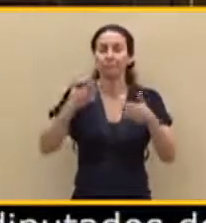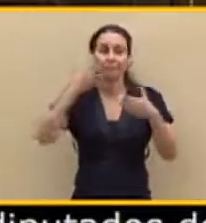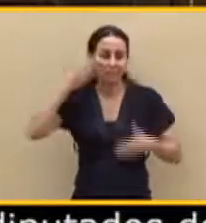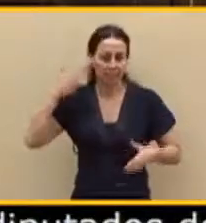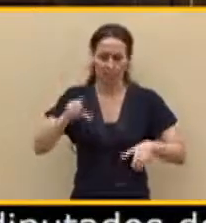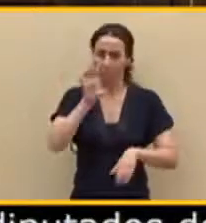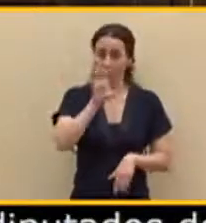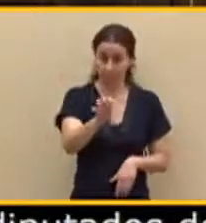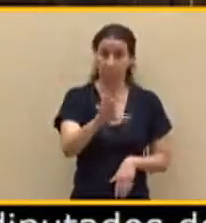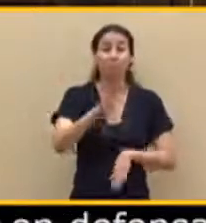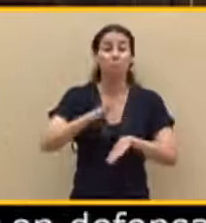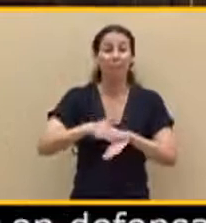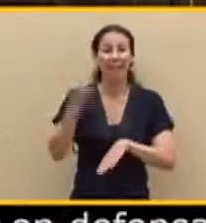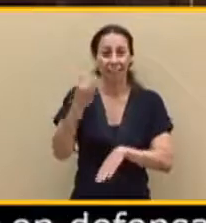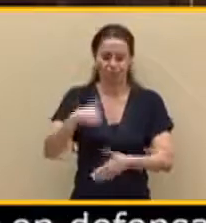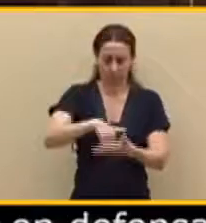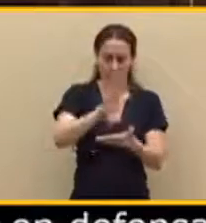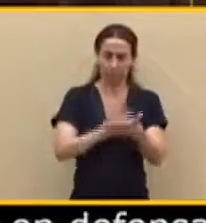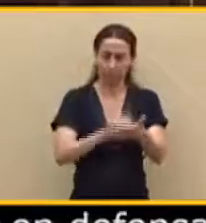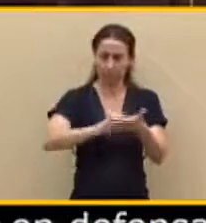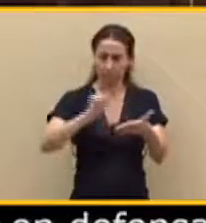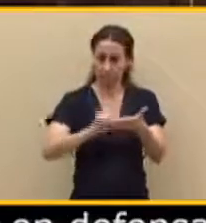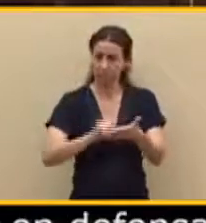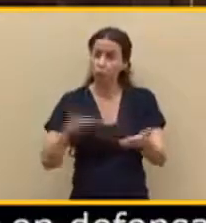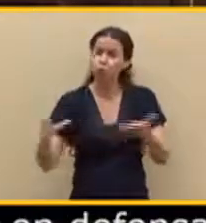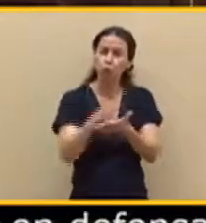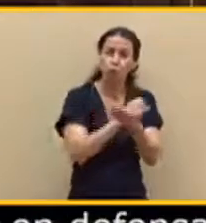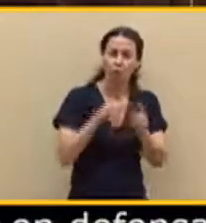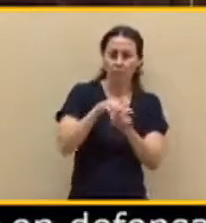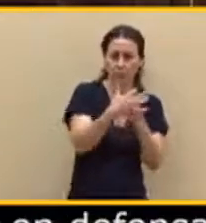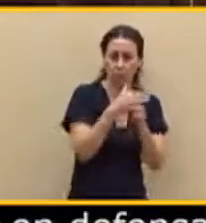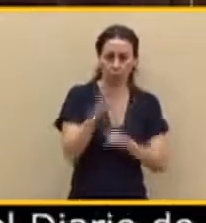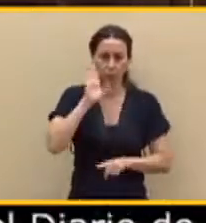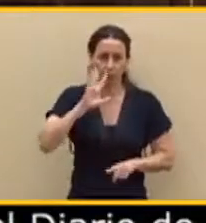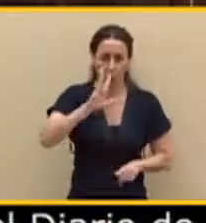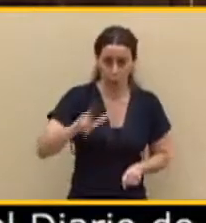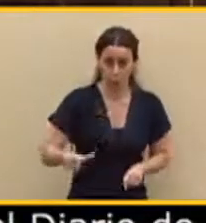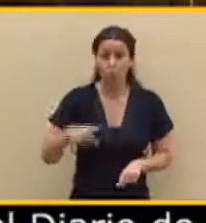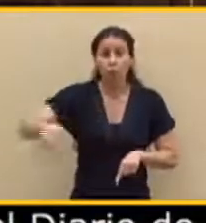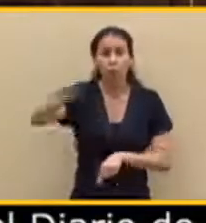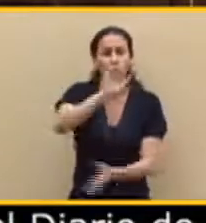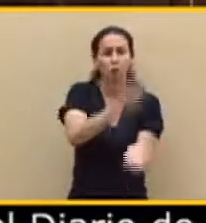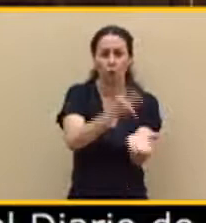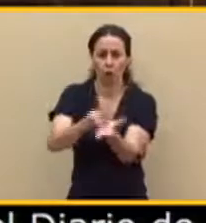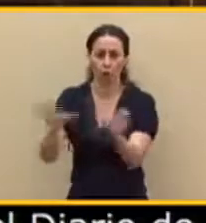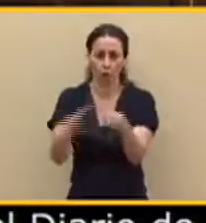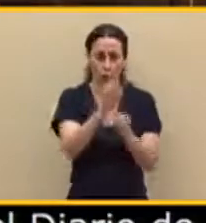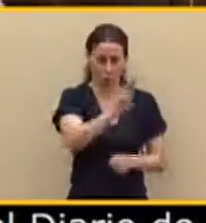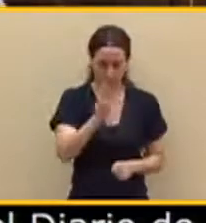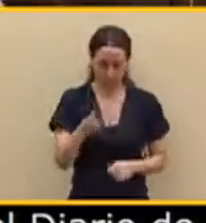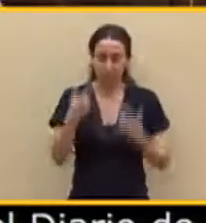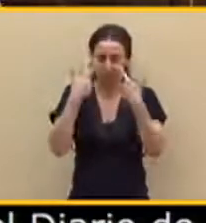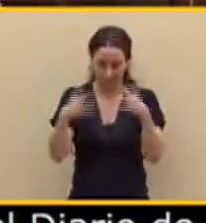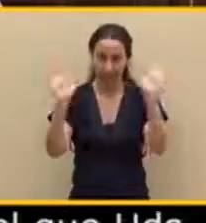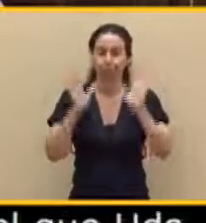el diario de sesiones el listado de casos de corrupción, solo el listado en el que ustedes están involucrados. Verán,